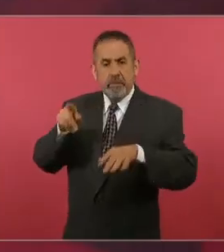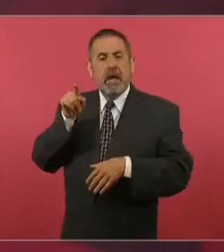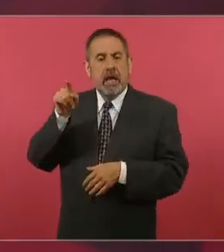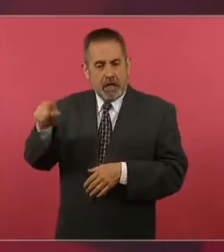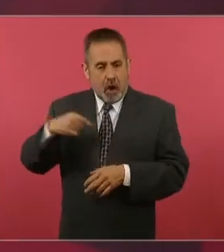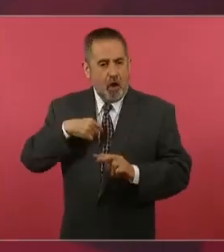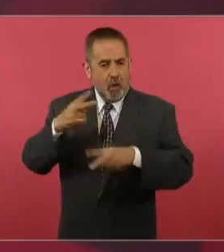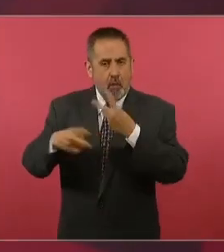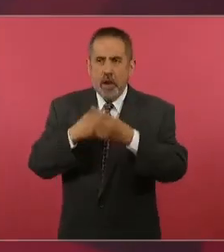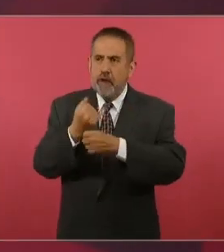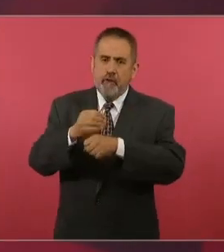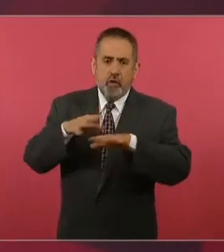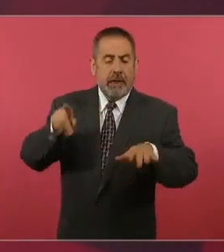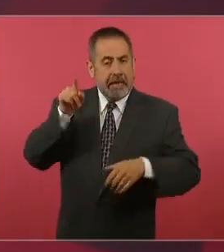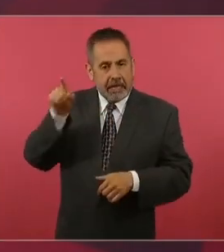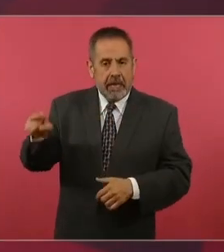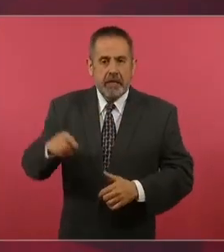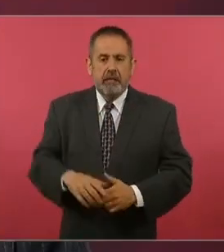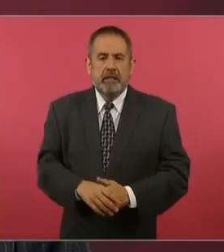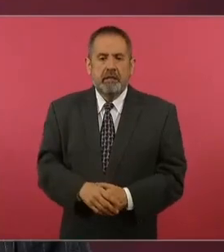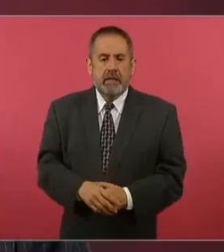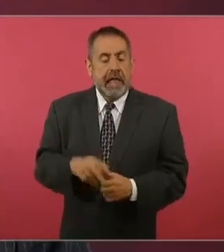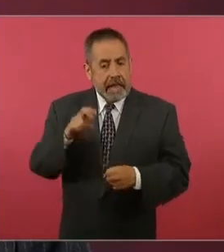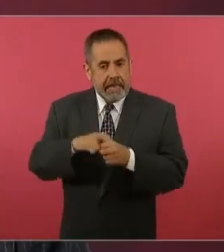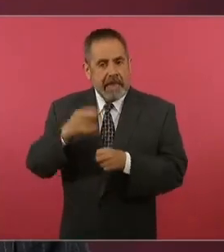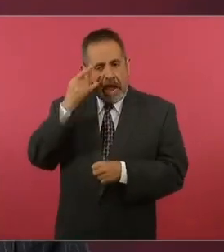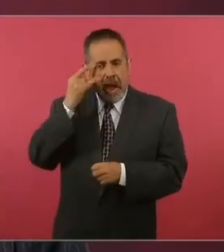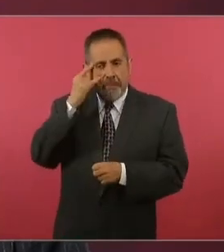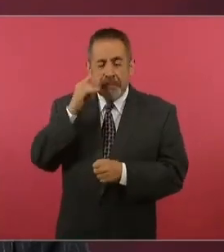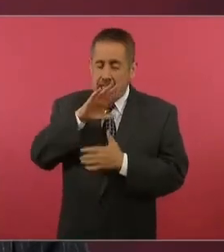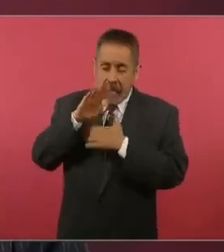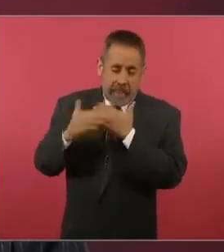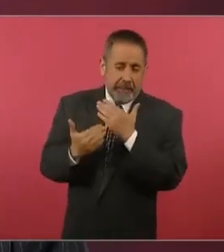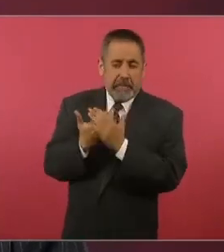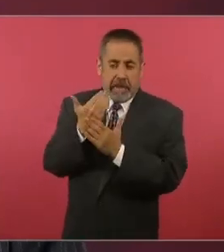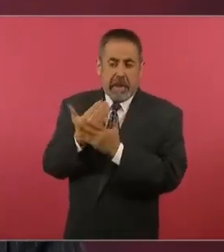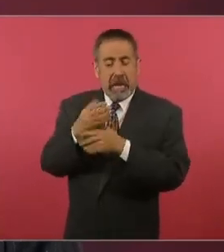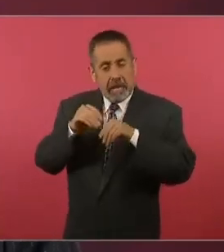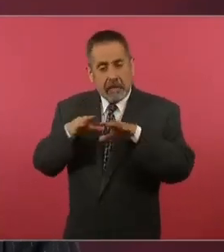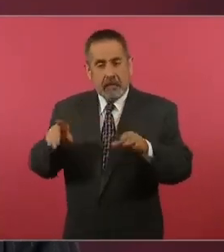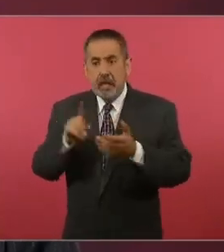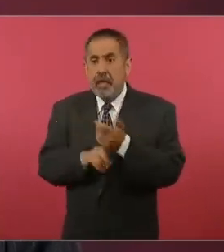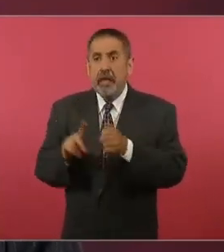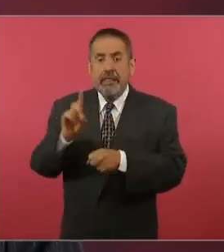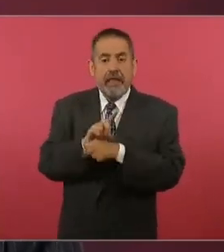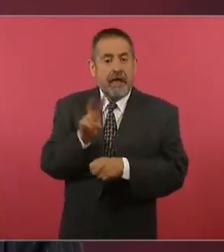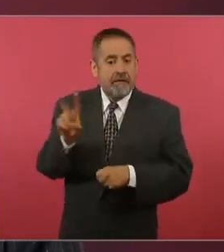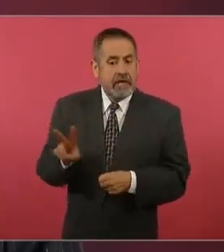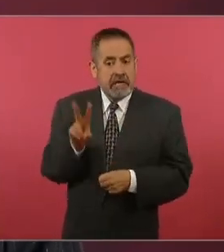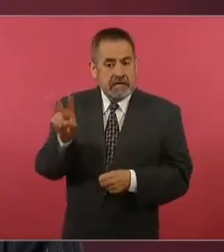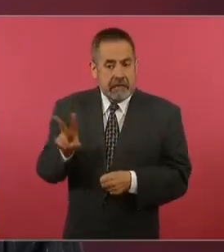Allá voy a informar. En Campeche, en la mañana, es un viernes,